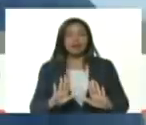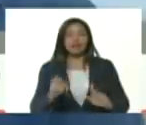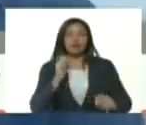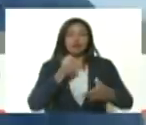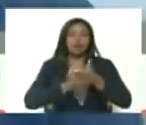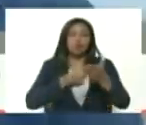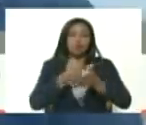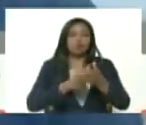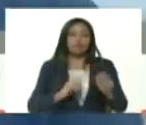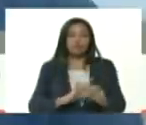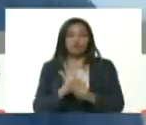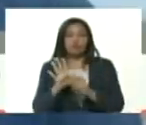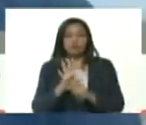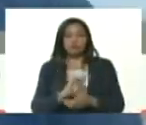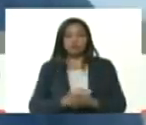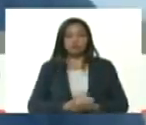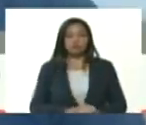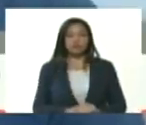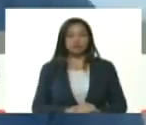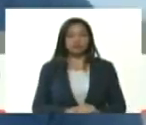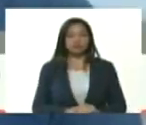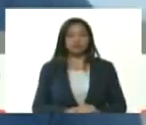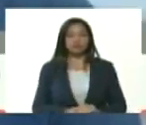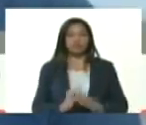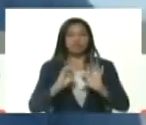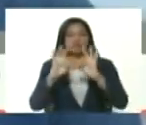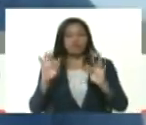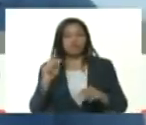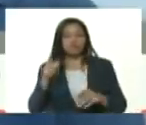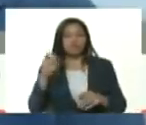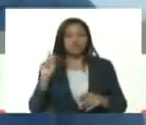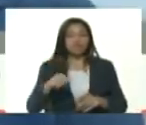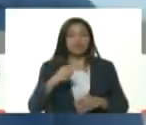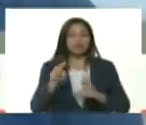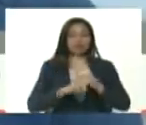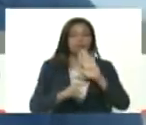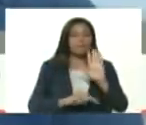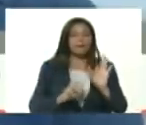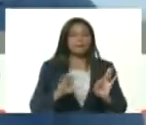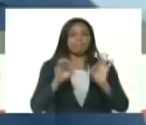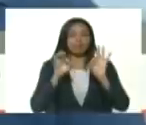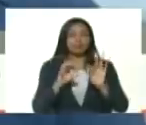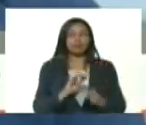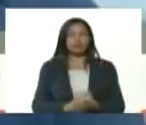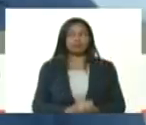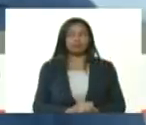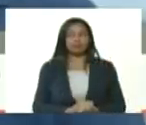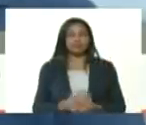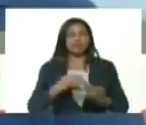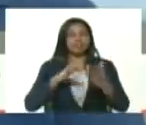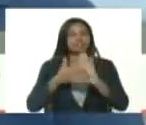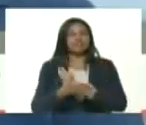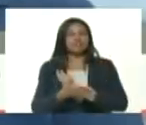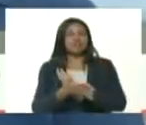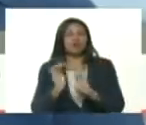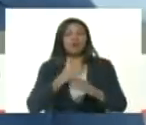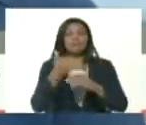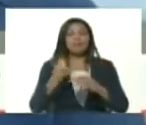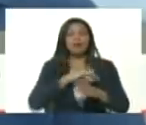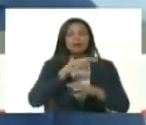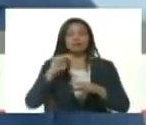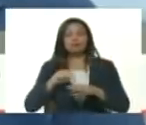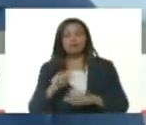combate del coronavirus. Asimismo, también tienen algunas instrucciones especiales que se deriven de planes